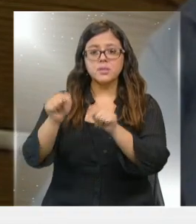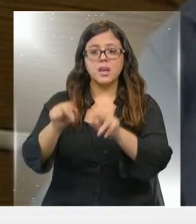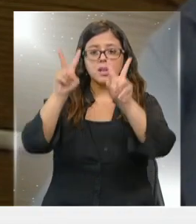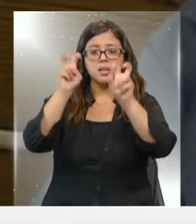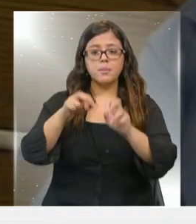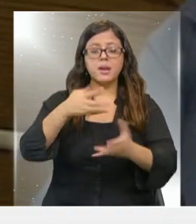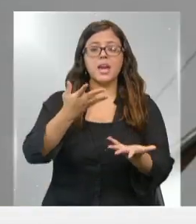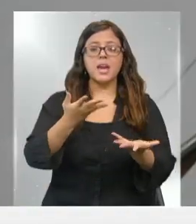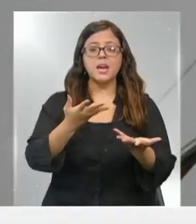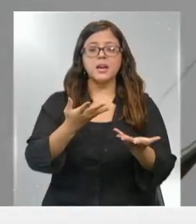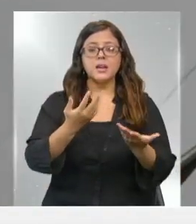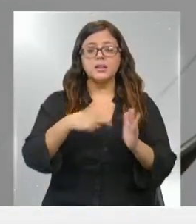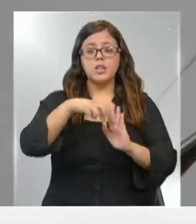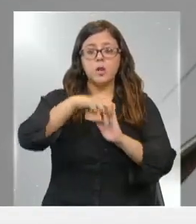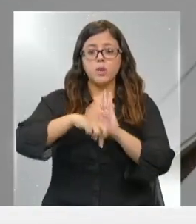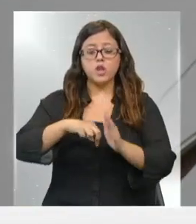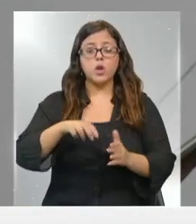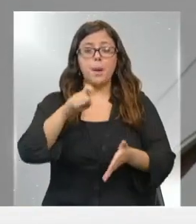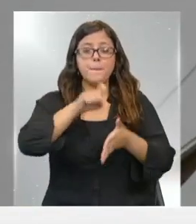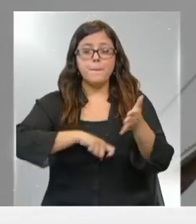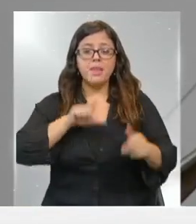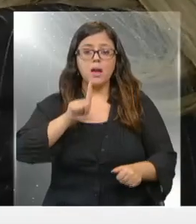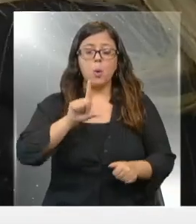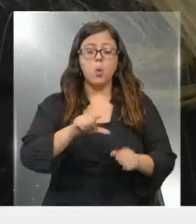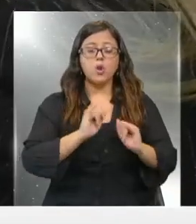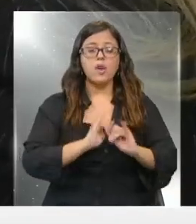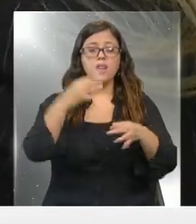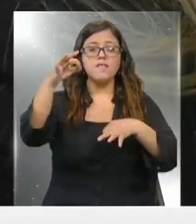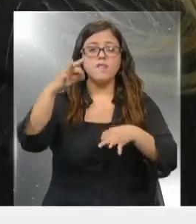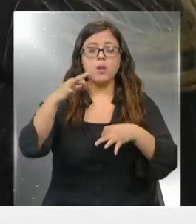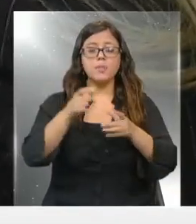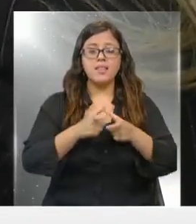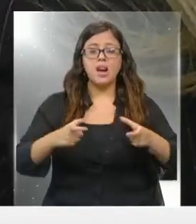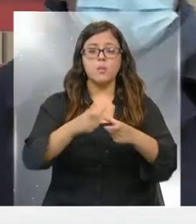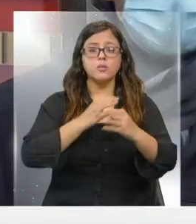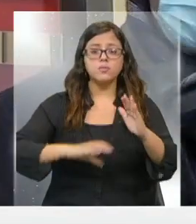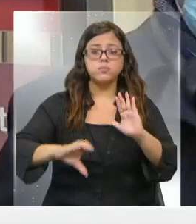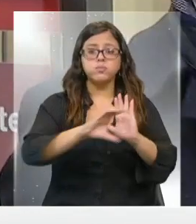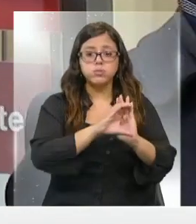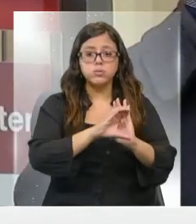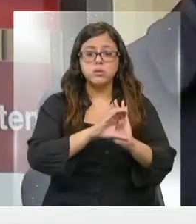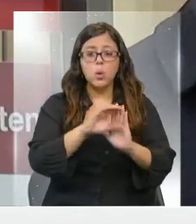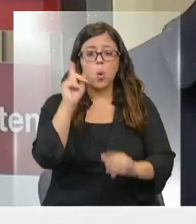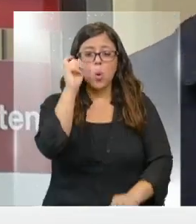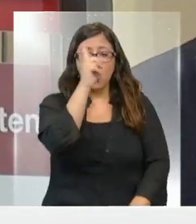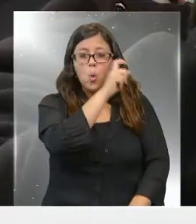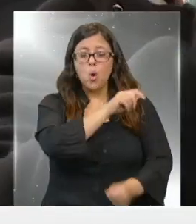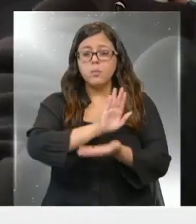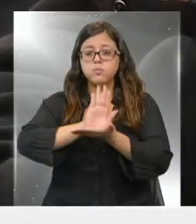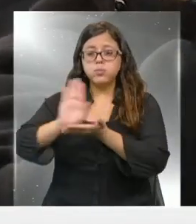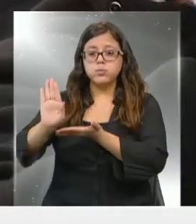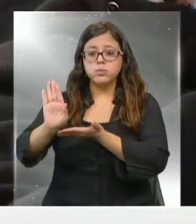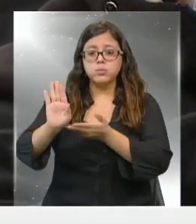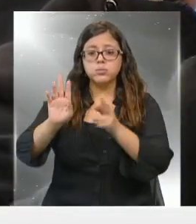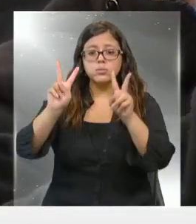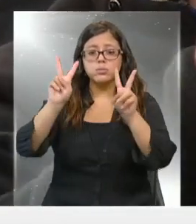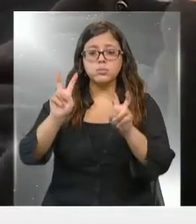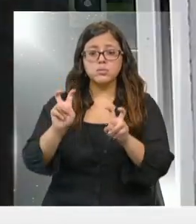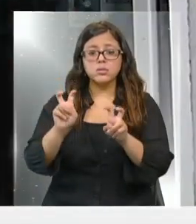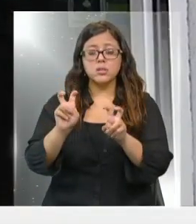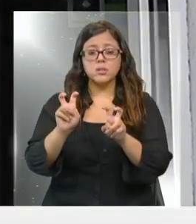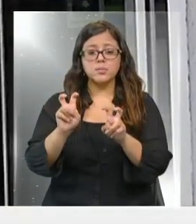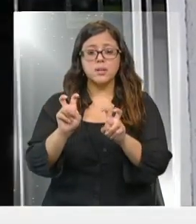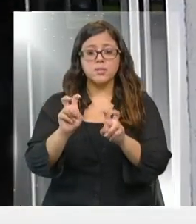de los proyectos refundidos. En julio, el informe de la Comisión de Constitución fue lapidario, al rechazar en general a sus